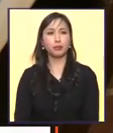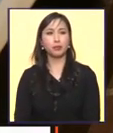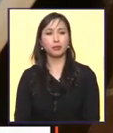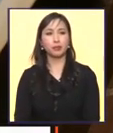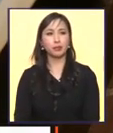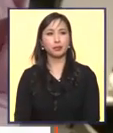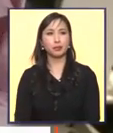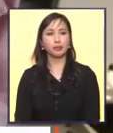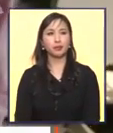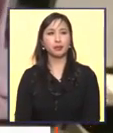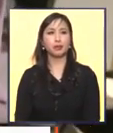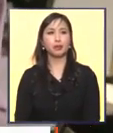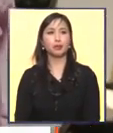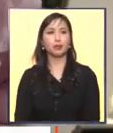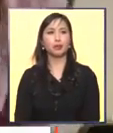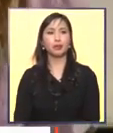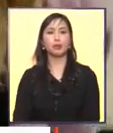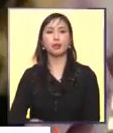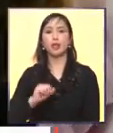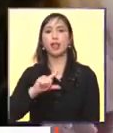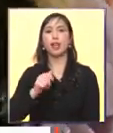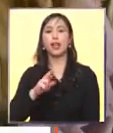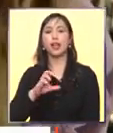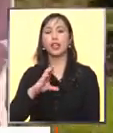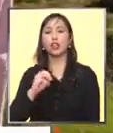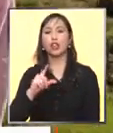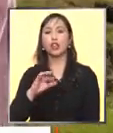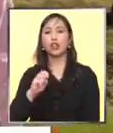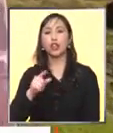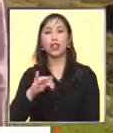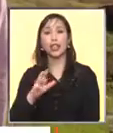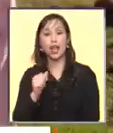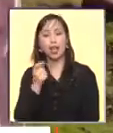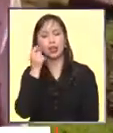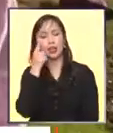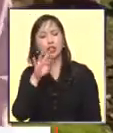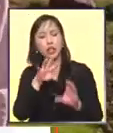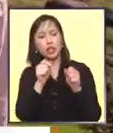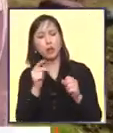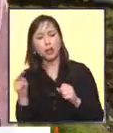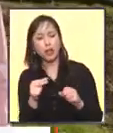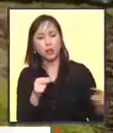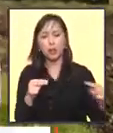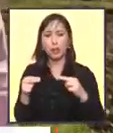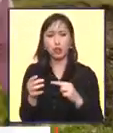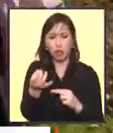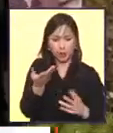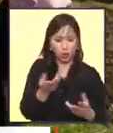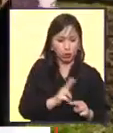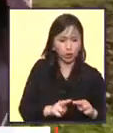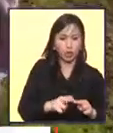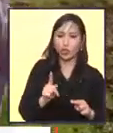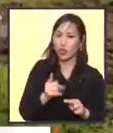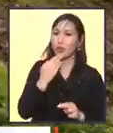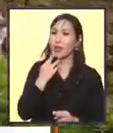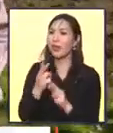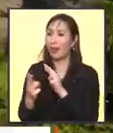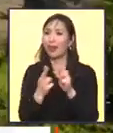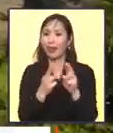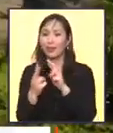Y la agroecología se basa en entender el sistema desde todos los puntos de vista, no solamente la producción, sino las relaciones que